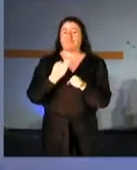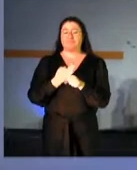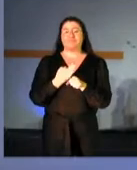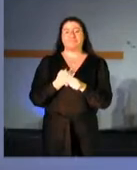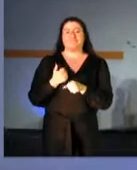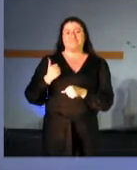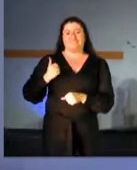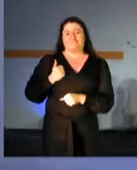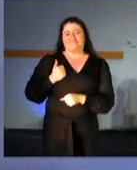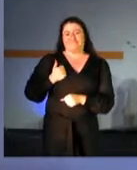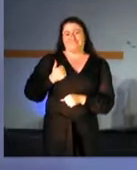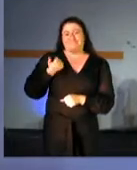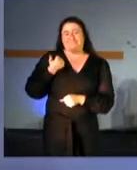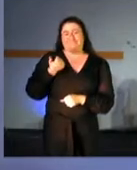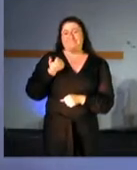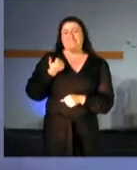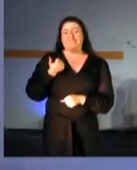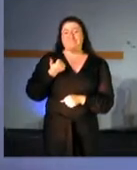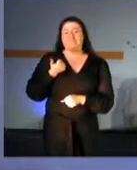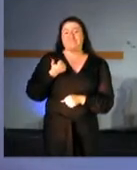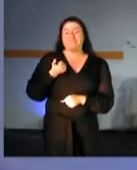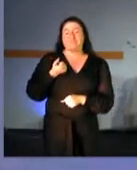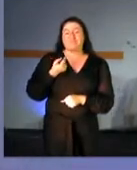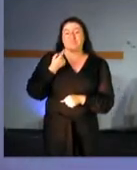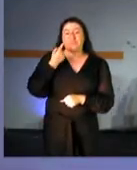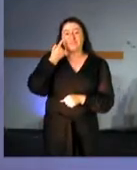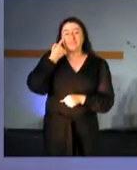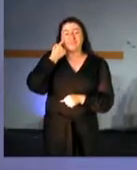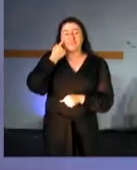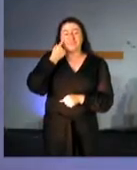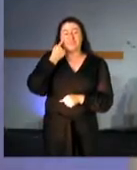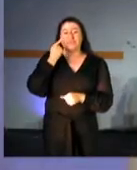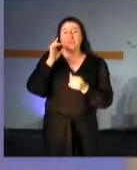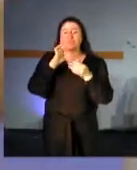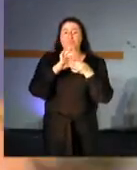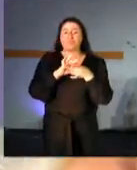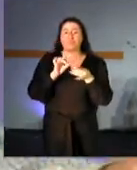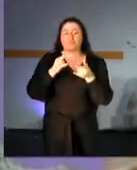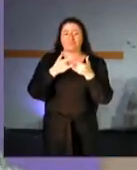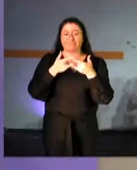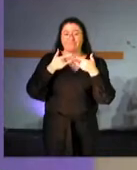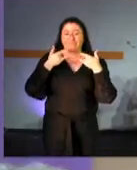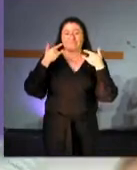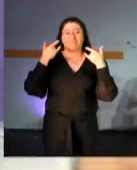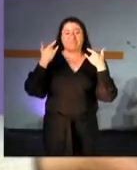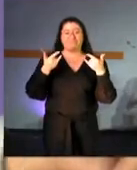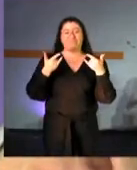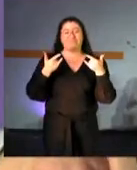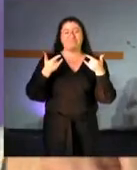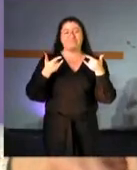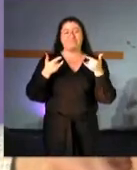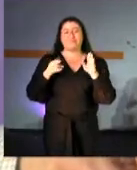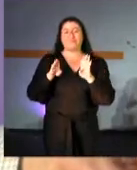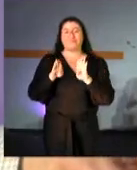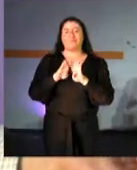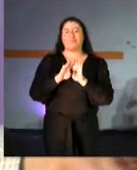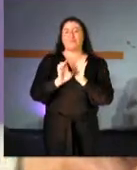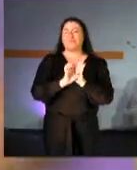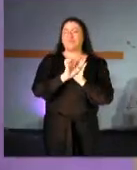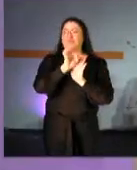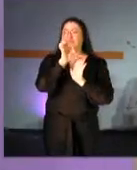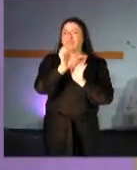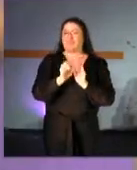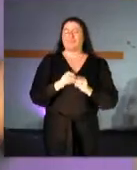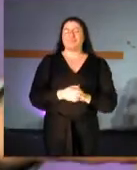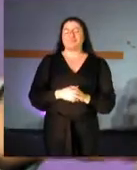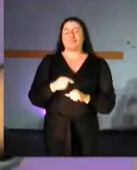circunstancia para dar testimonio de una anécdota que ilustra muy bien eso. Era